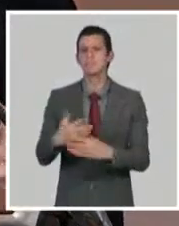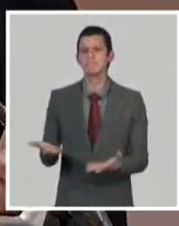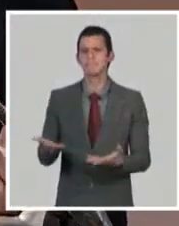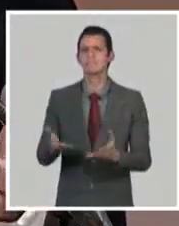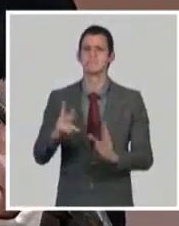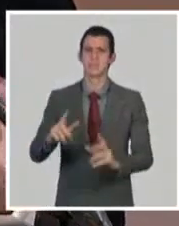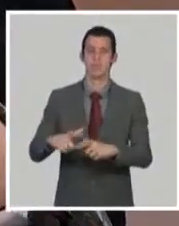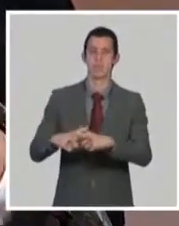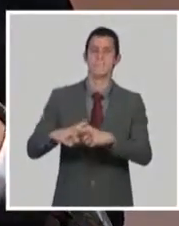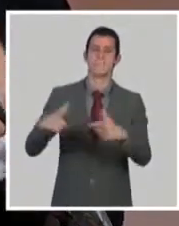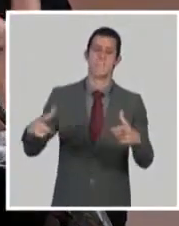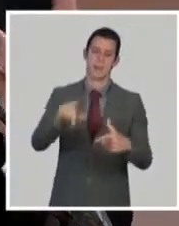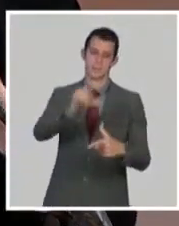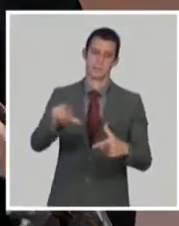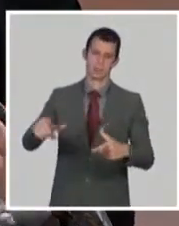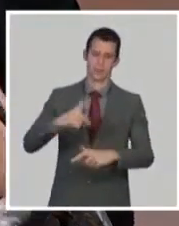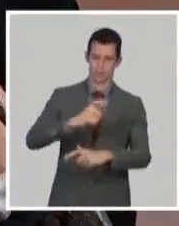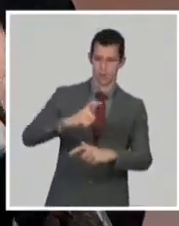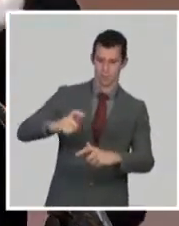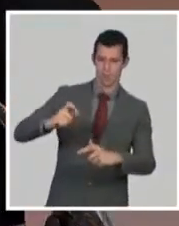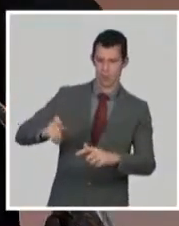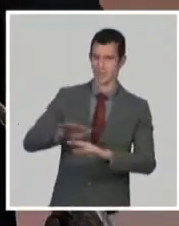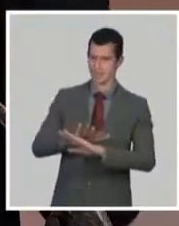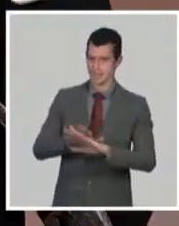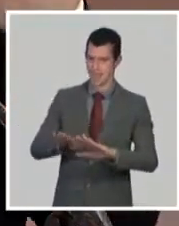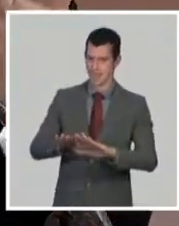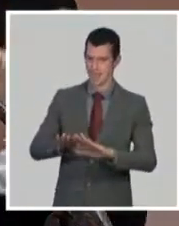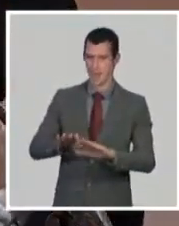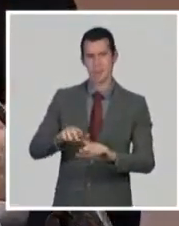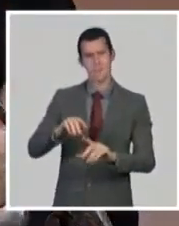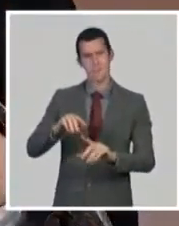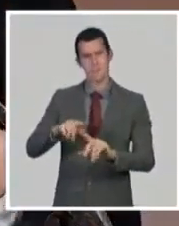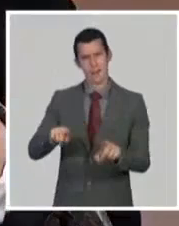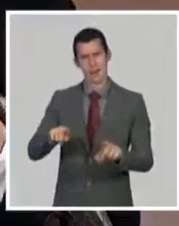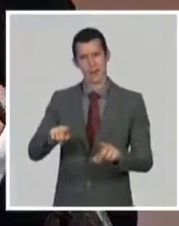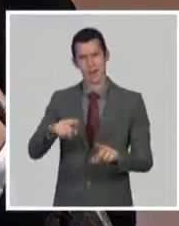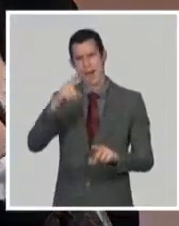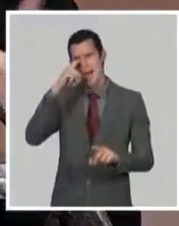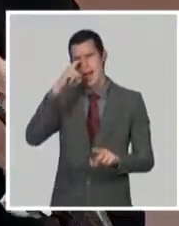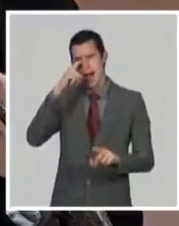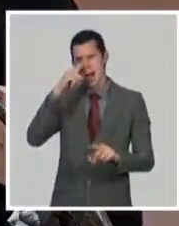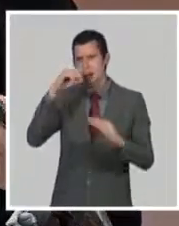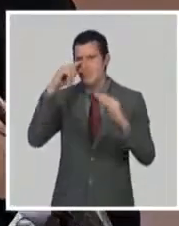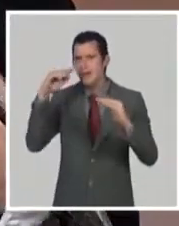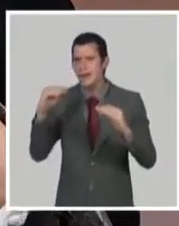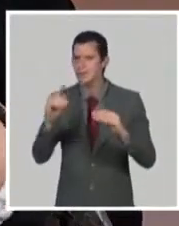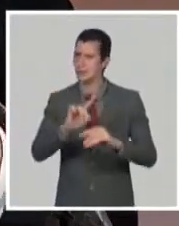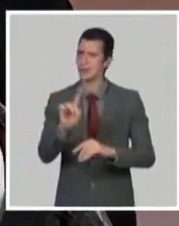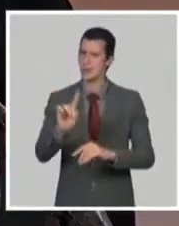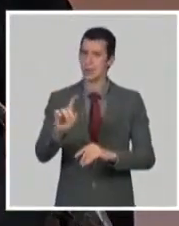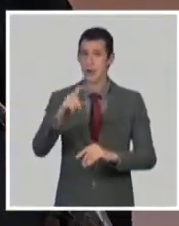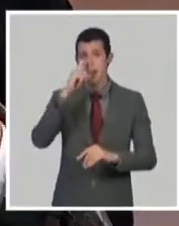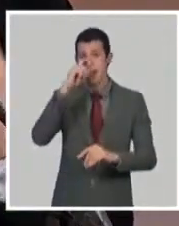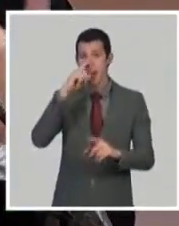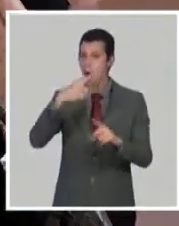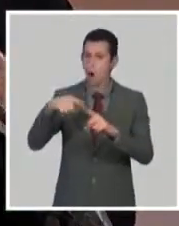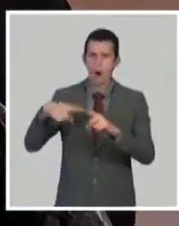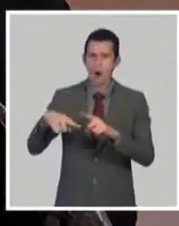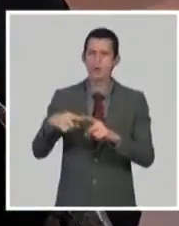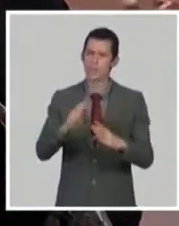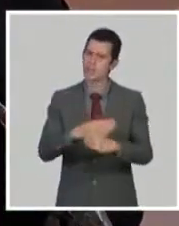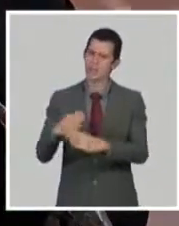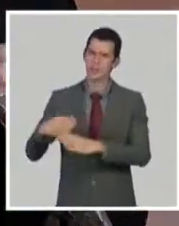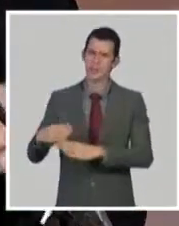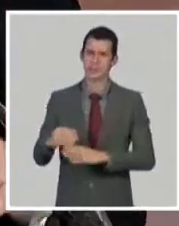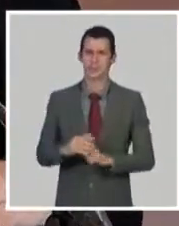la seguridad era muy importante y hay determinados elementos a tener en cuenta, las edades que se incorporaban al estudio eran